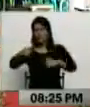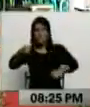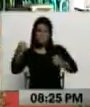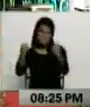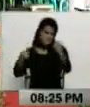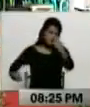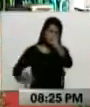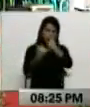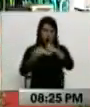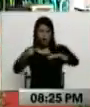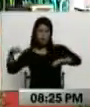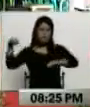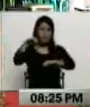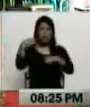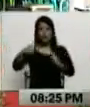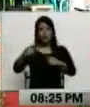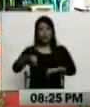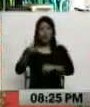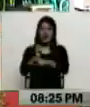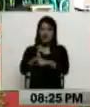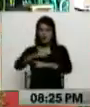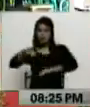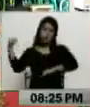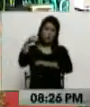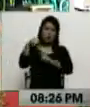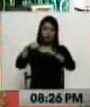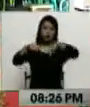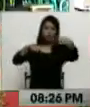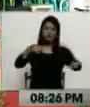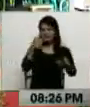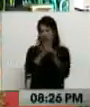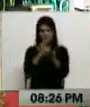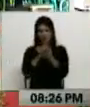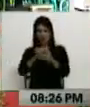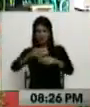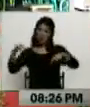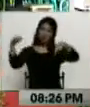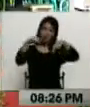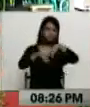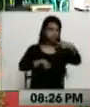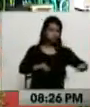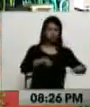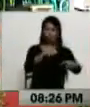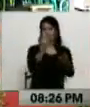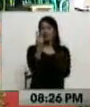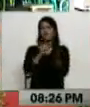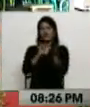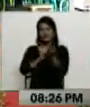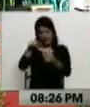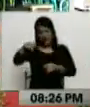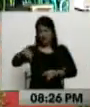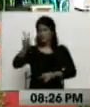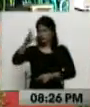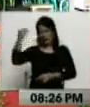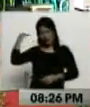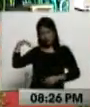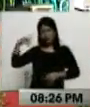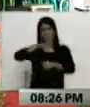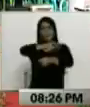tipo que noquea todo el mundo aquí no en el poliedro norton en norton en dos round